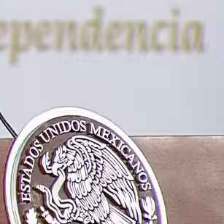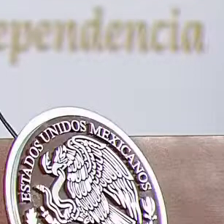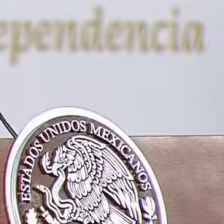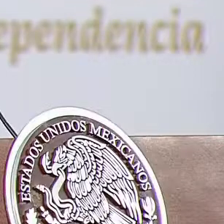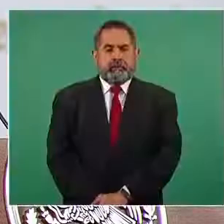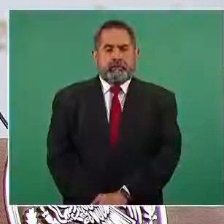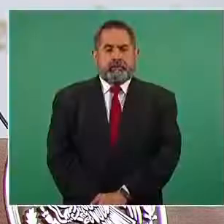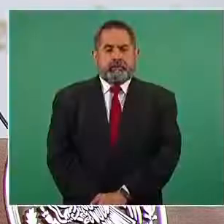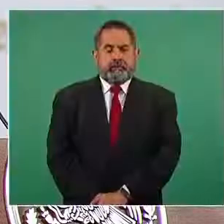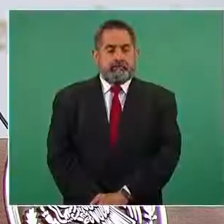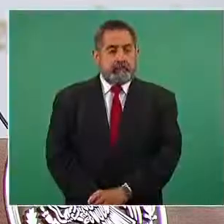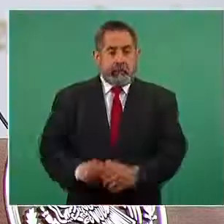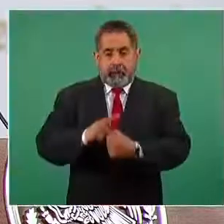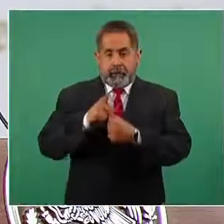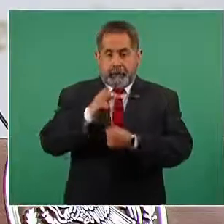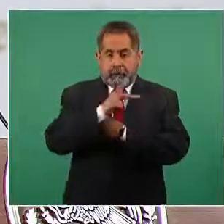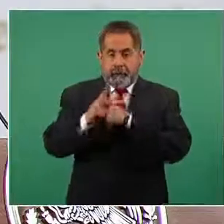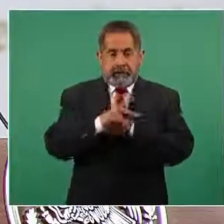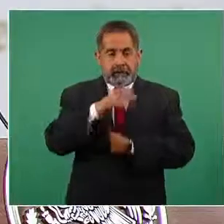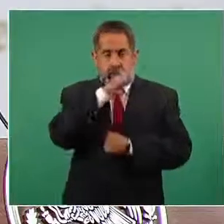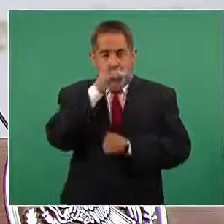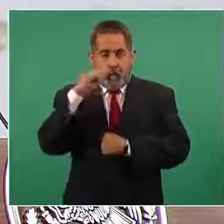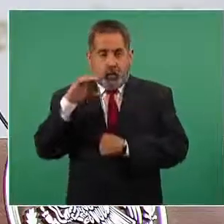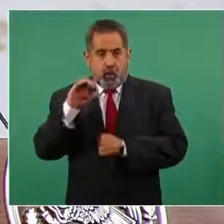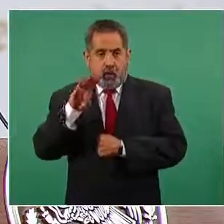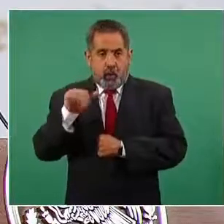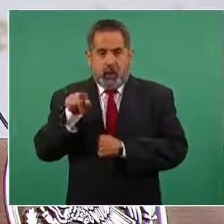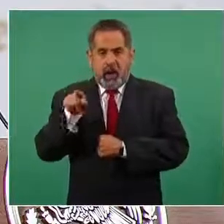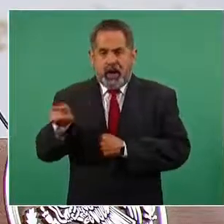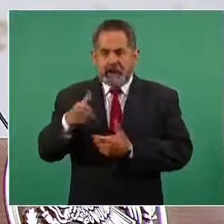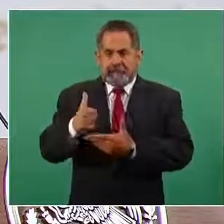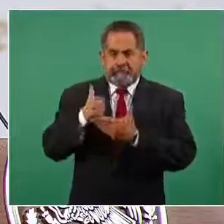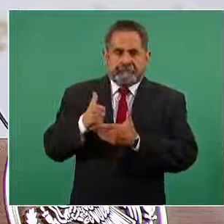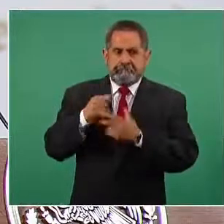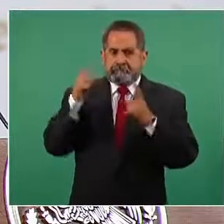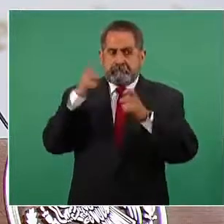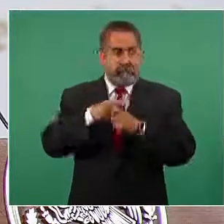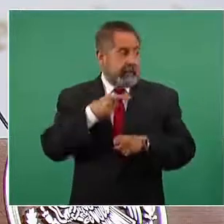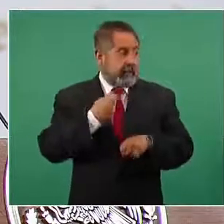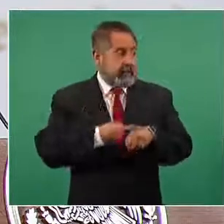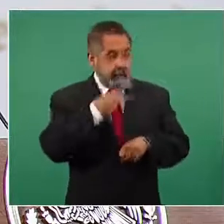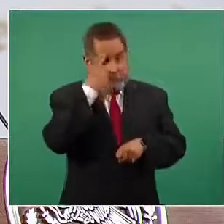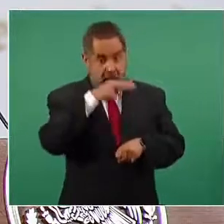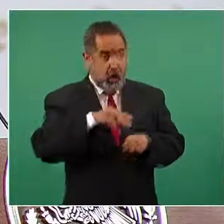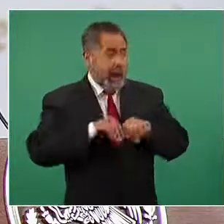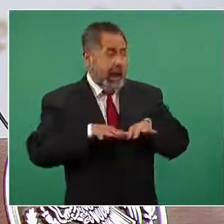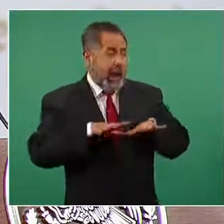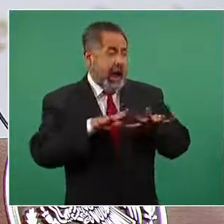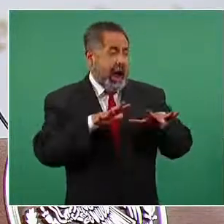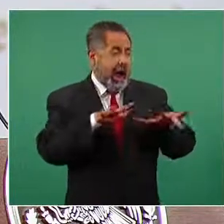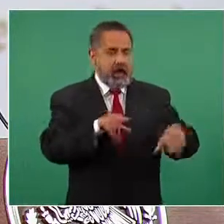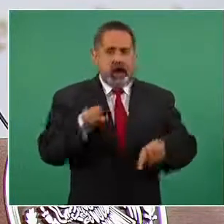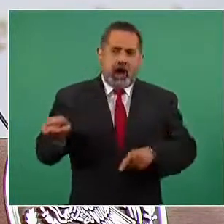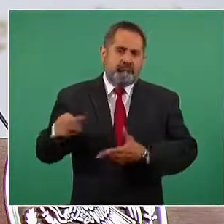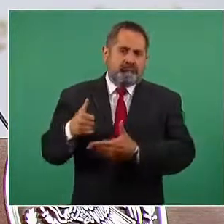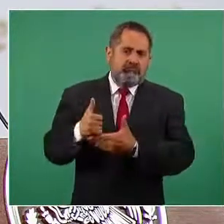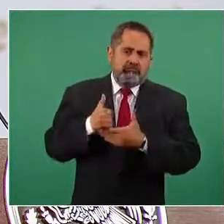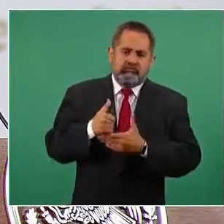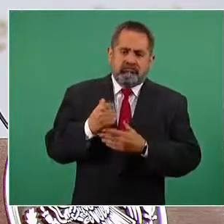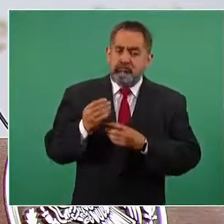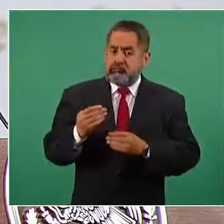cuando se incrementó el número de contagios en el país.